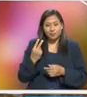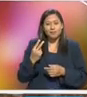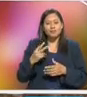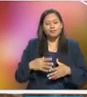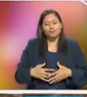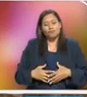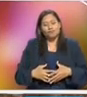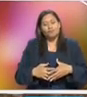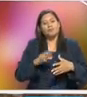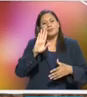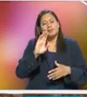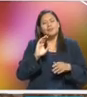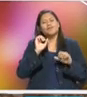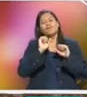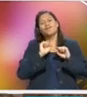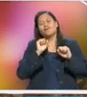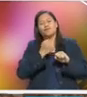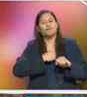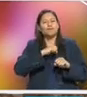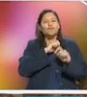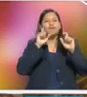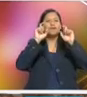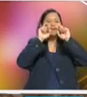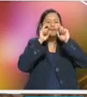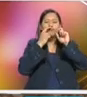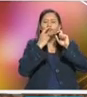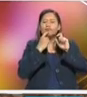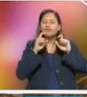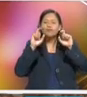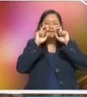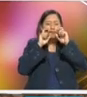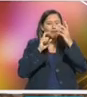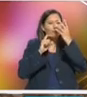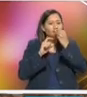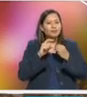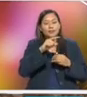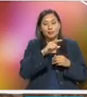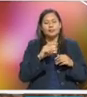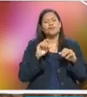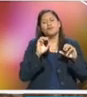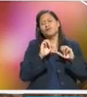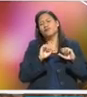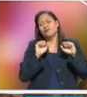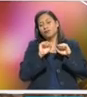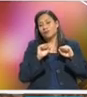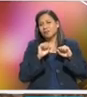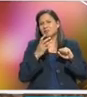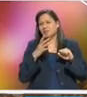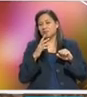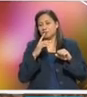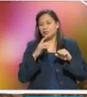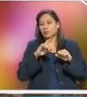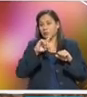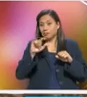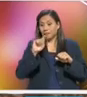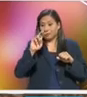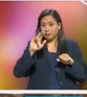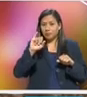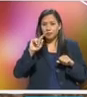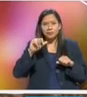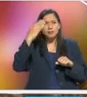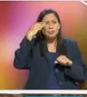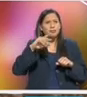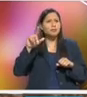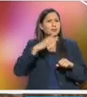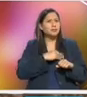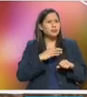hermoso bebé, sano, fuerte, rollizo, y más o menos por aquella época, cuando don Tristán se enteró de